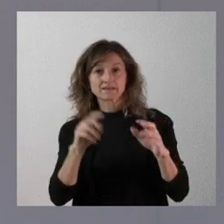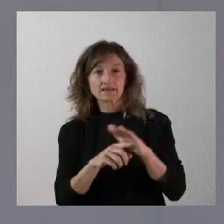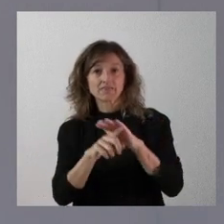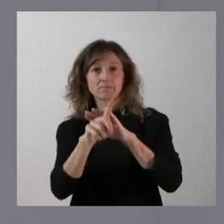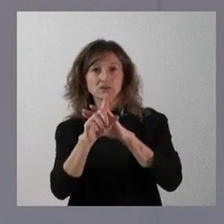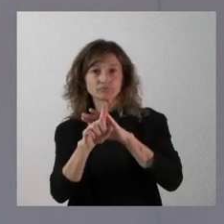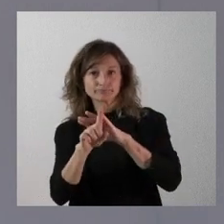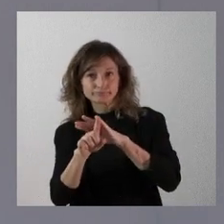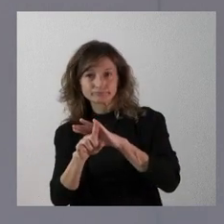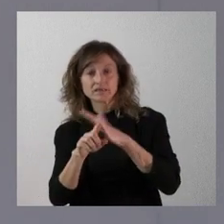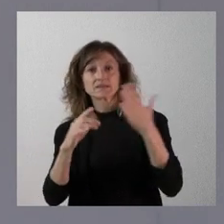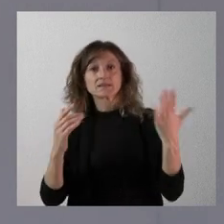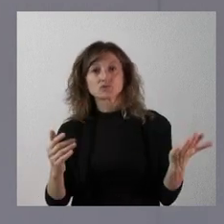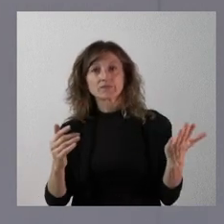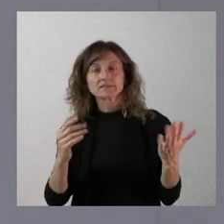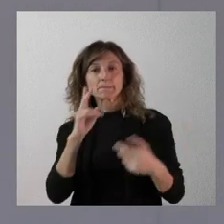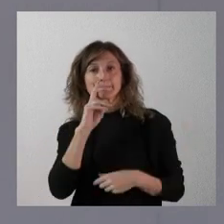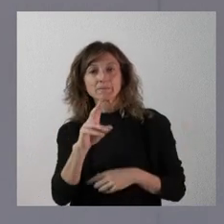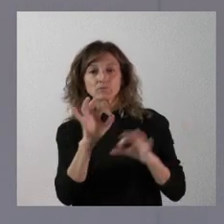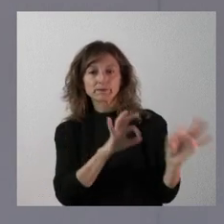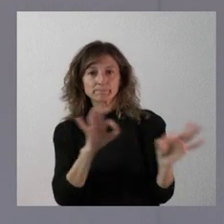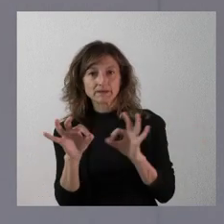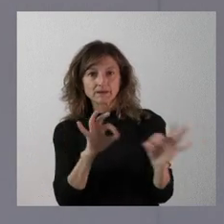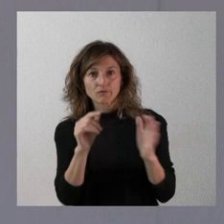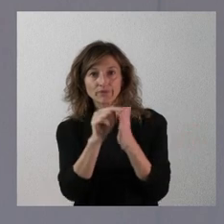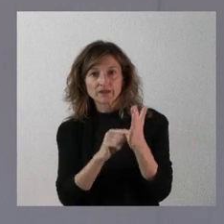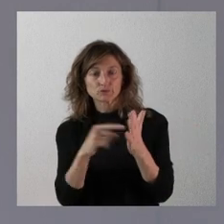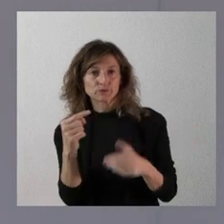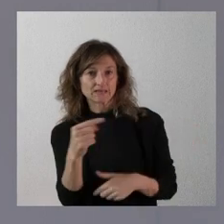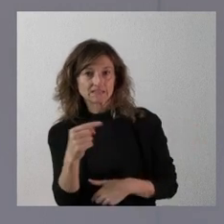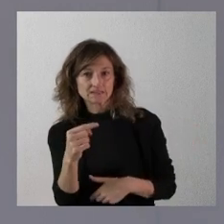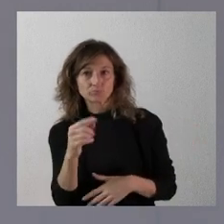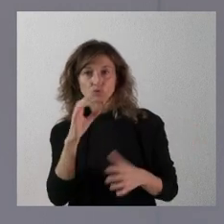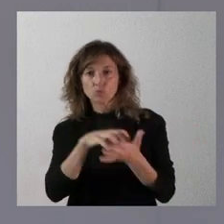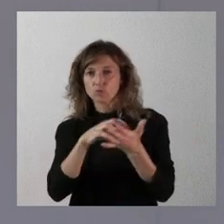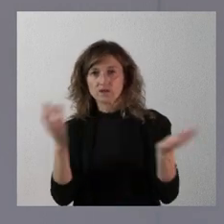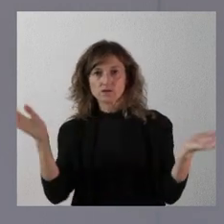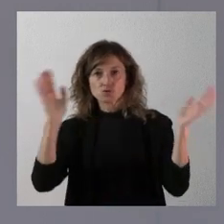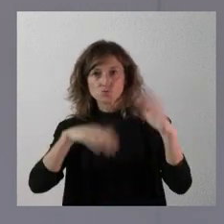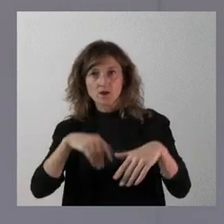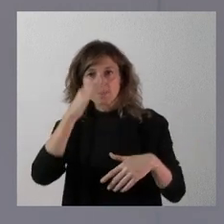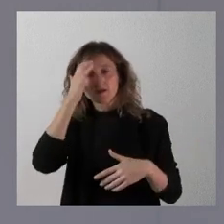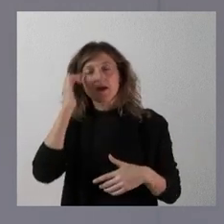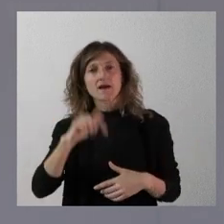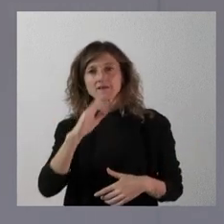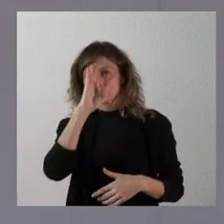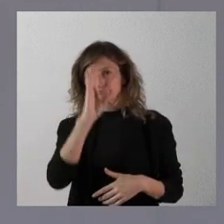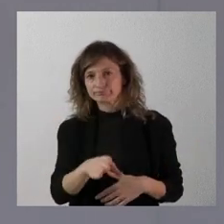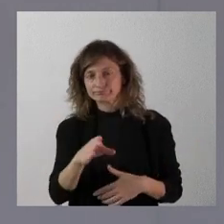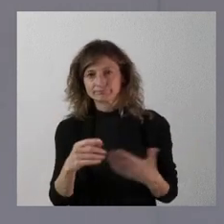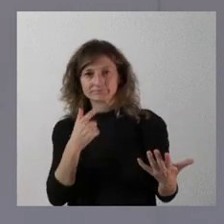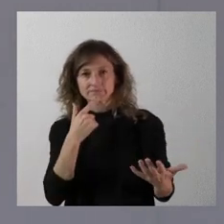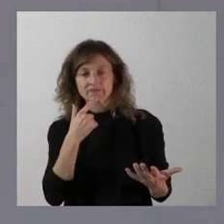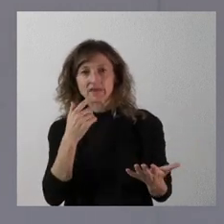estamos preparados para ver datos negativos y lugar a dudas nosotros no vamos aquí con paños calientes y